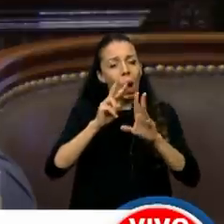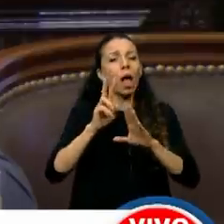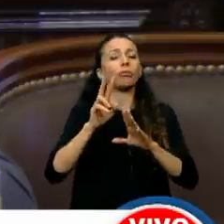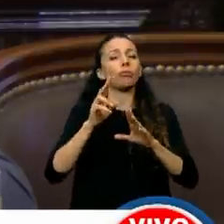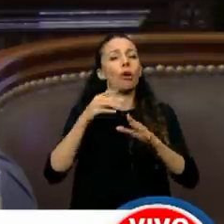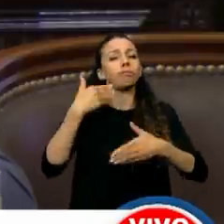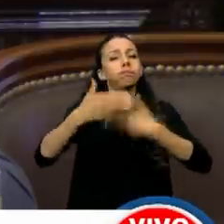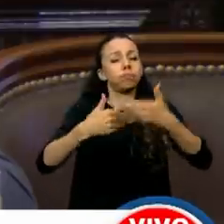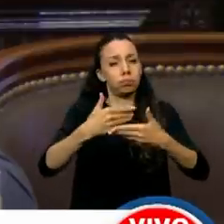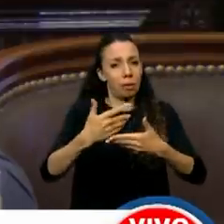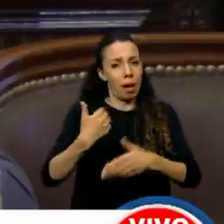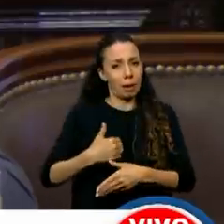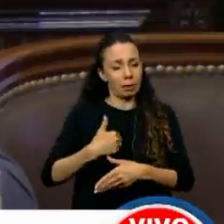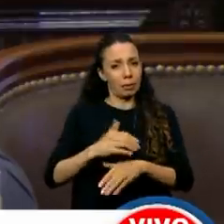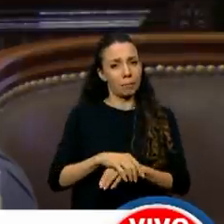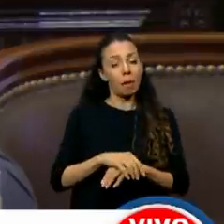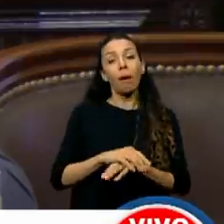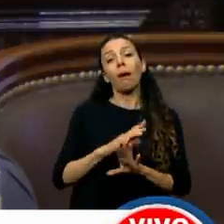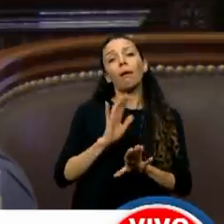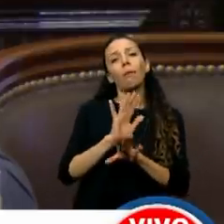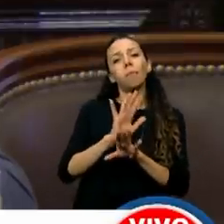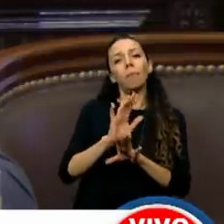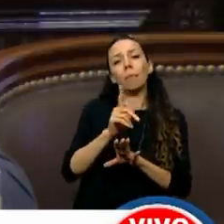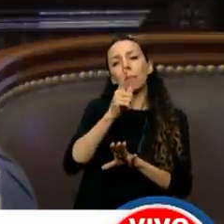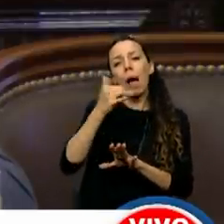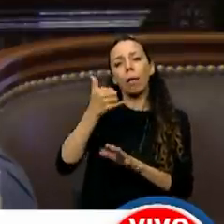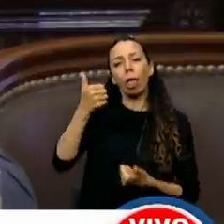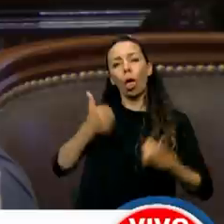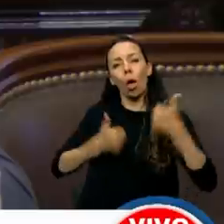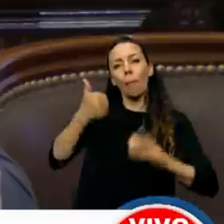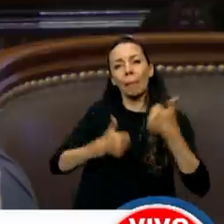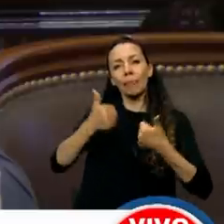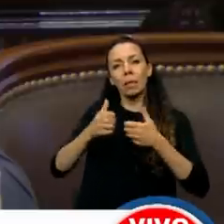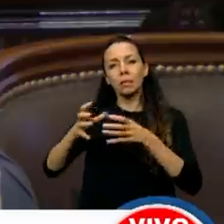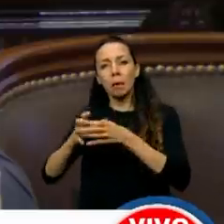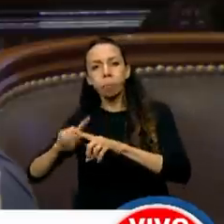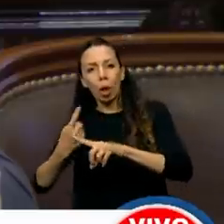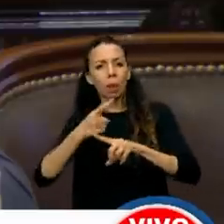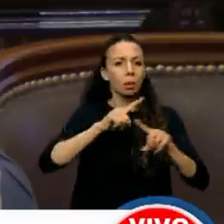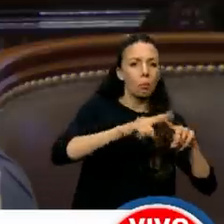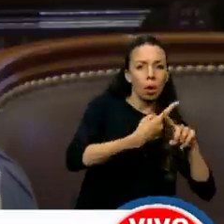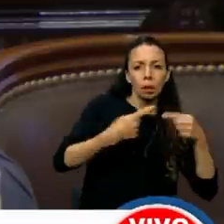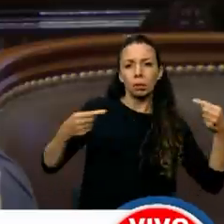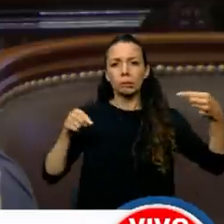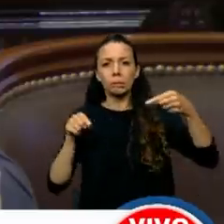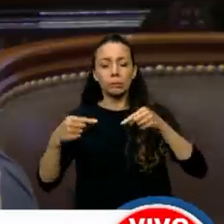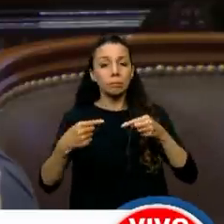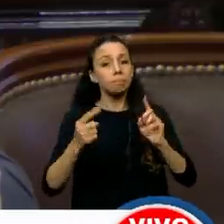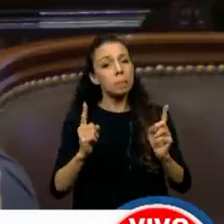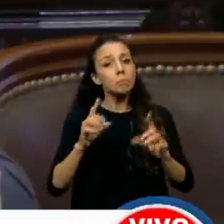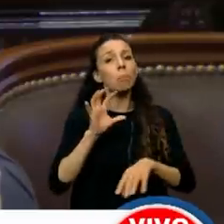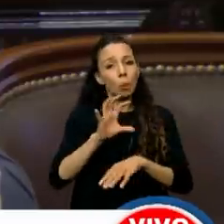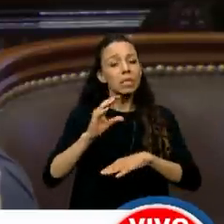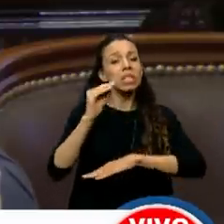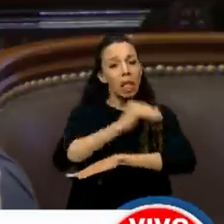digamos político bueno creo que uno de lo que ha sufrido es el revanchismo ha sido la provincia de santa cruz